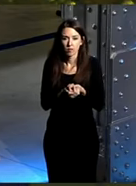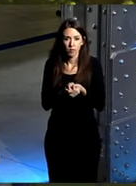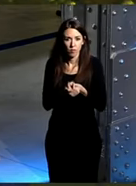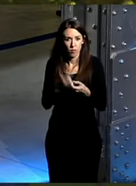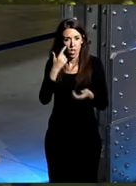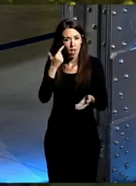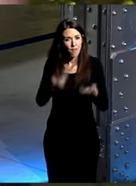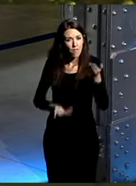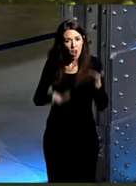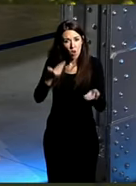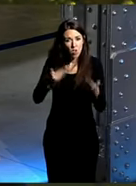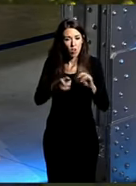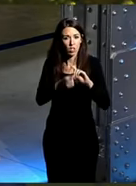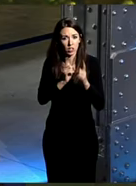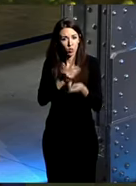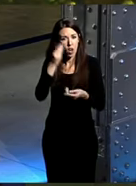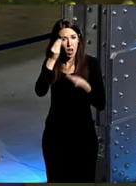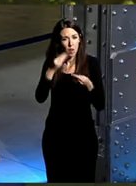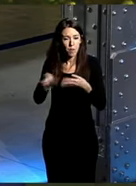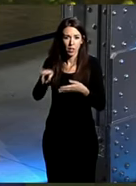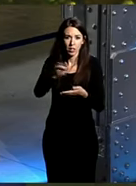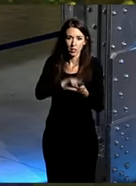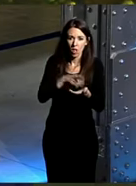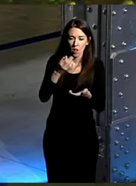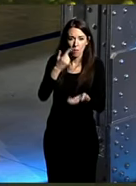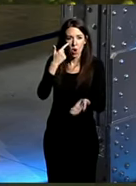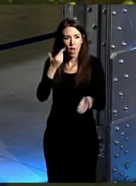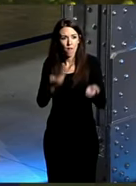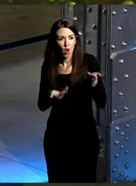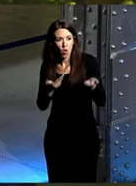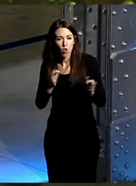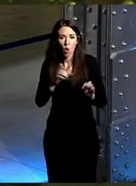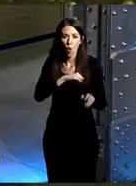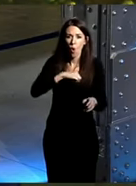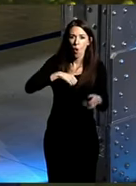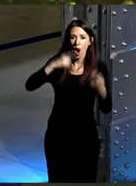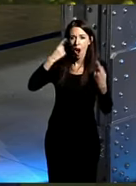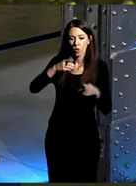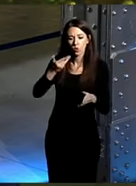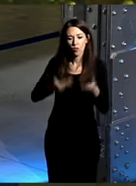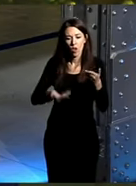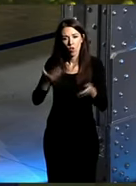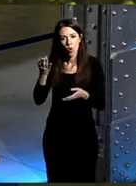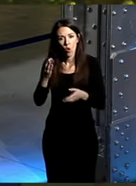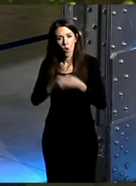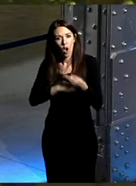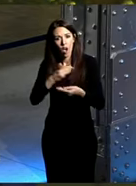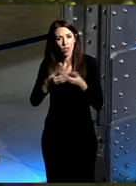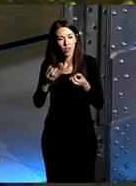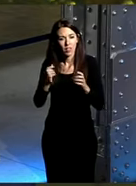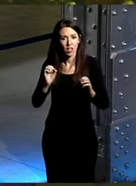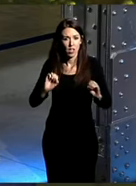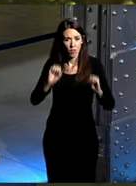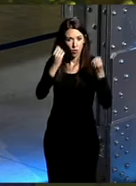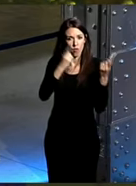las evaluaciones, que repensamos si hay que hacer evaluación o hay que hacer autoevaluación o hay que hacer una